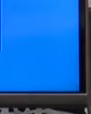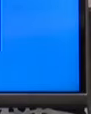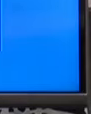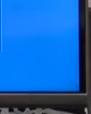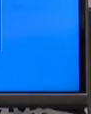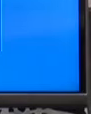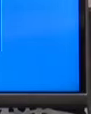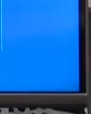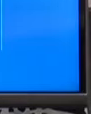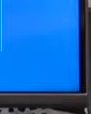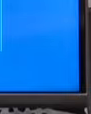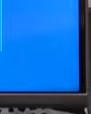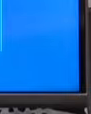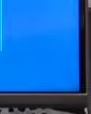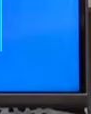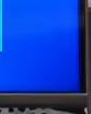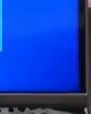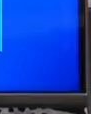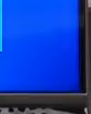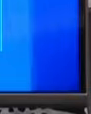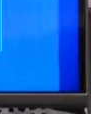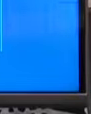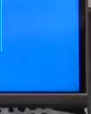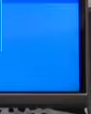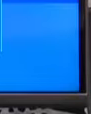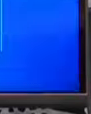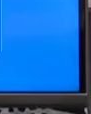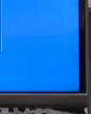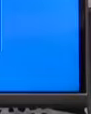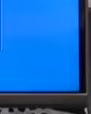viene hay que decidir. Exactamente. Nico, te espero la semana que viene y gracias por esta comunicación. Un fuerte abrazo.